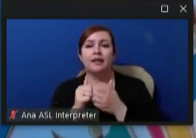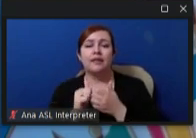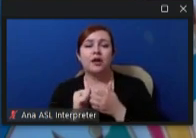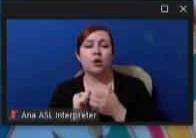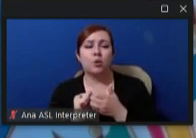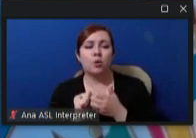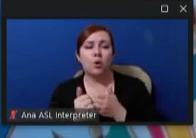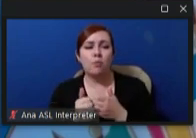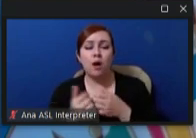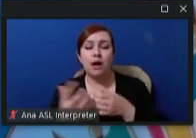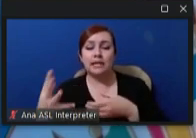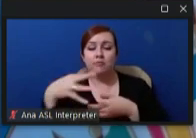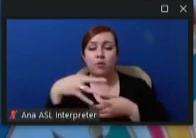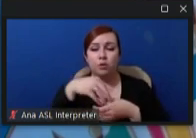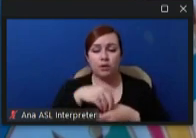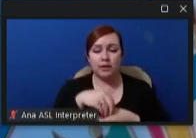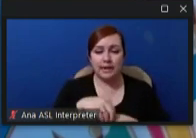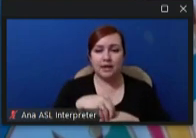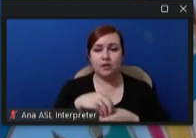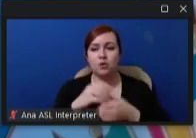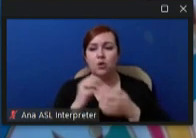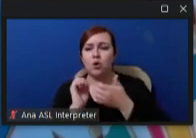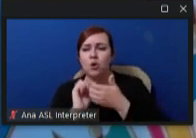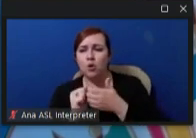involucradas, de qué manera han participado